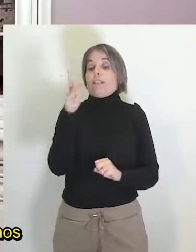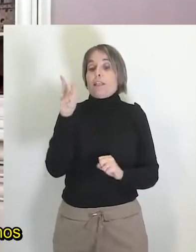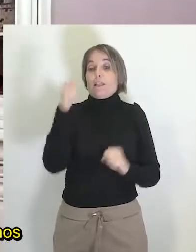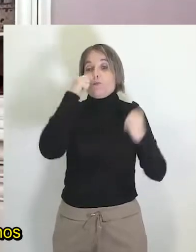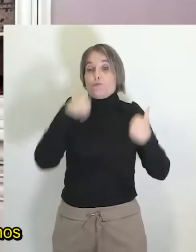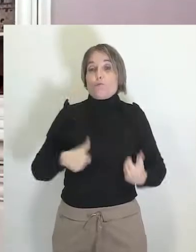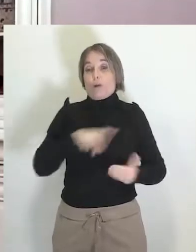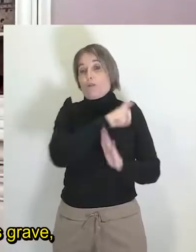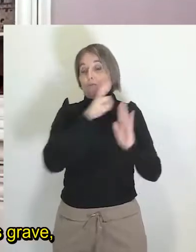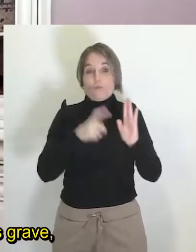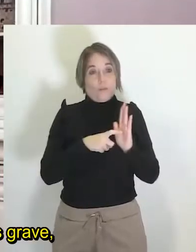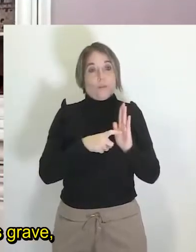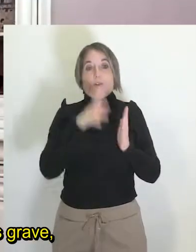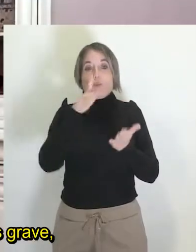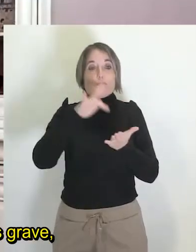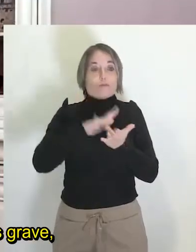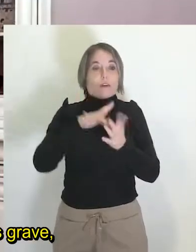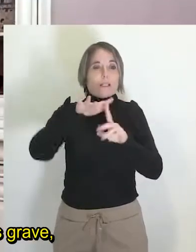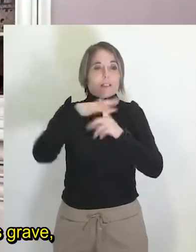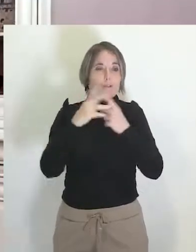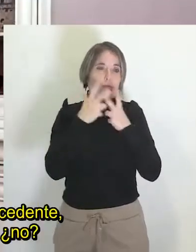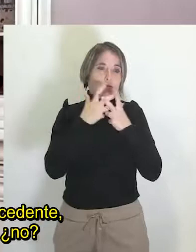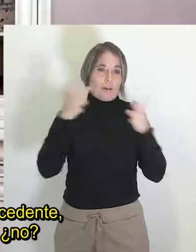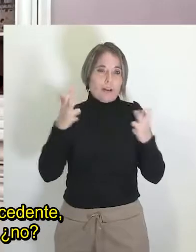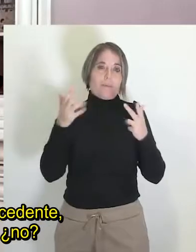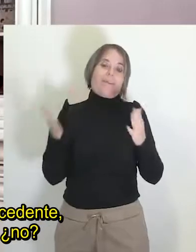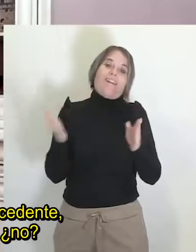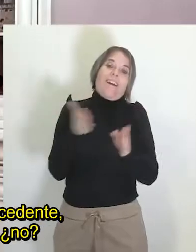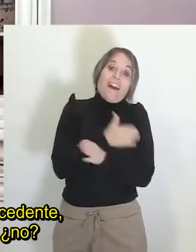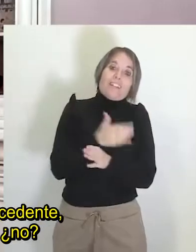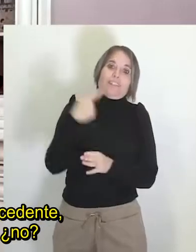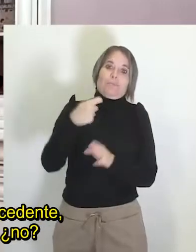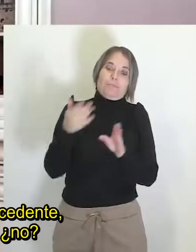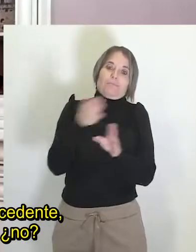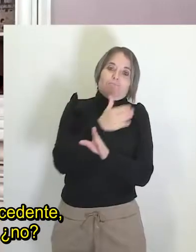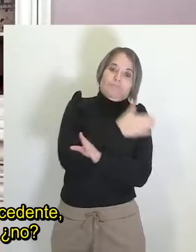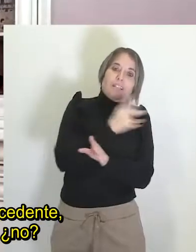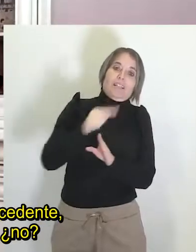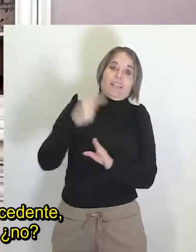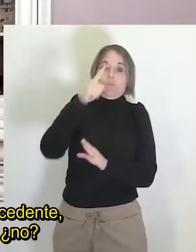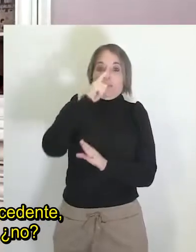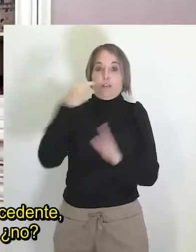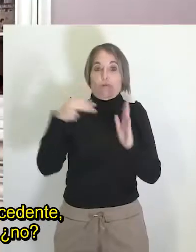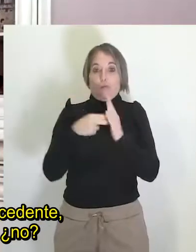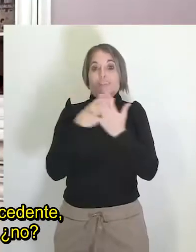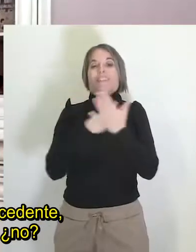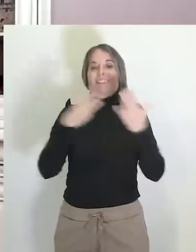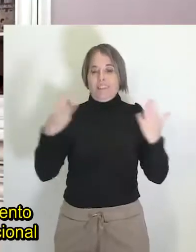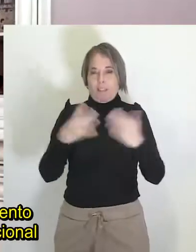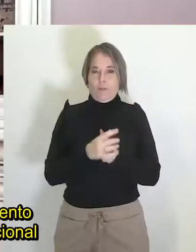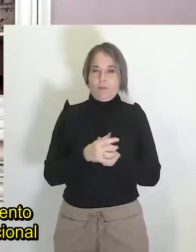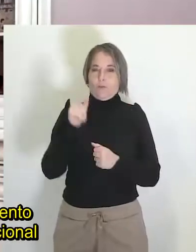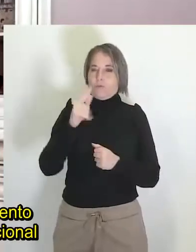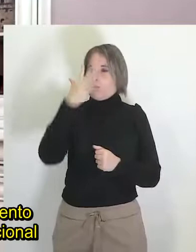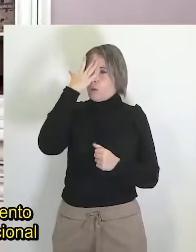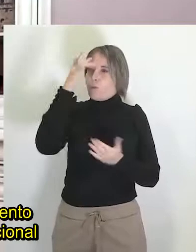los derechos humanos, porque está sucediendo algo más grave que es igual el antecedente, el precedente de lo que venía luego en el 2018, ¿no?